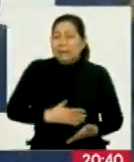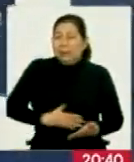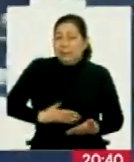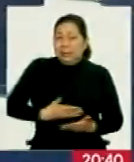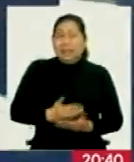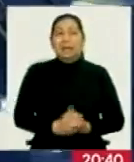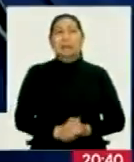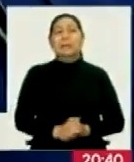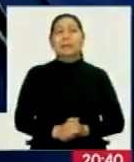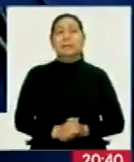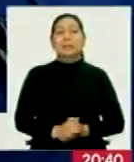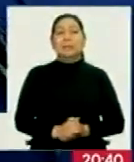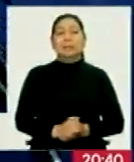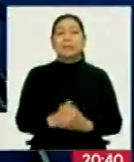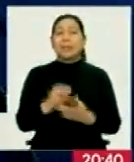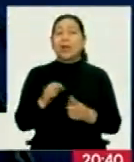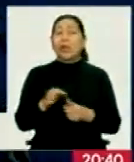estómago.